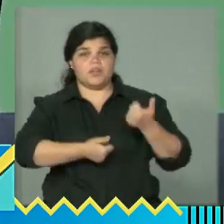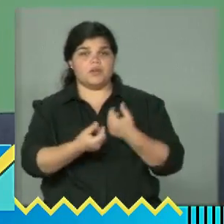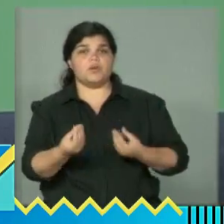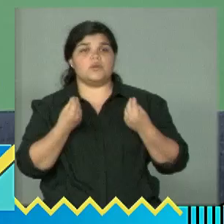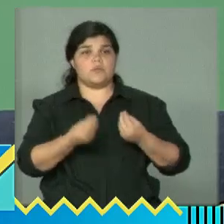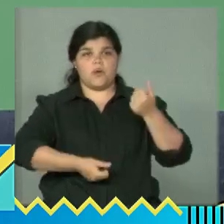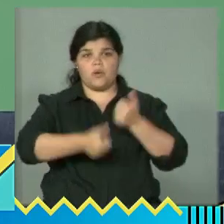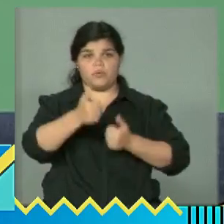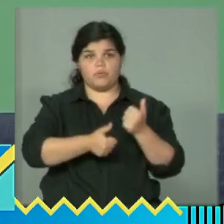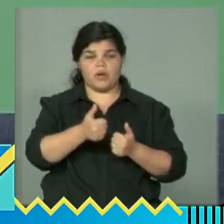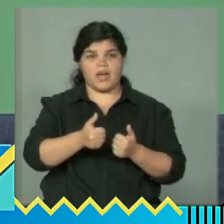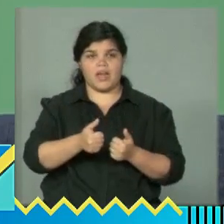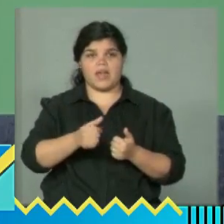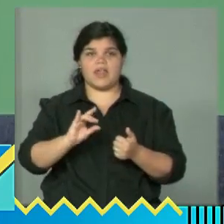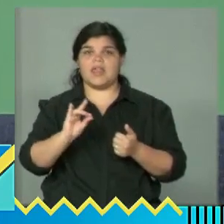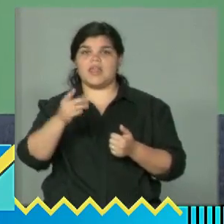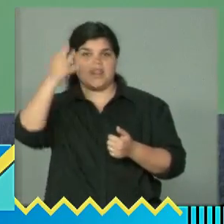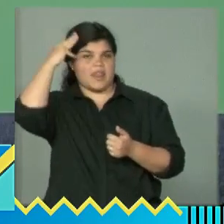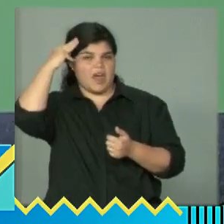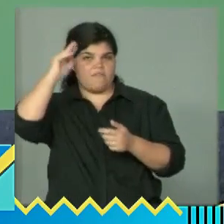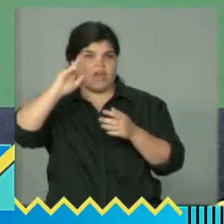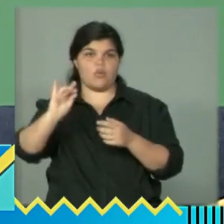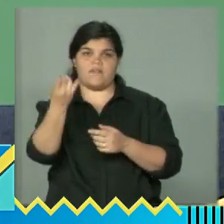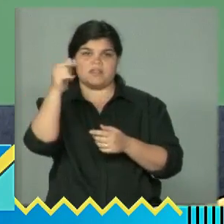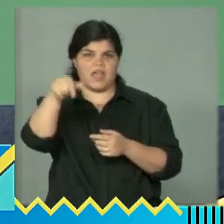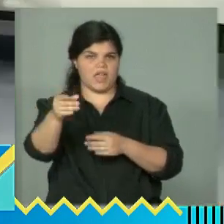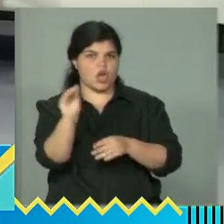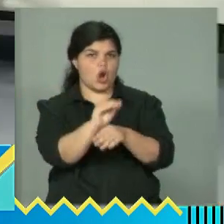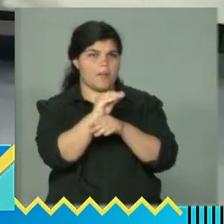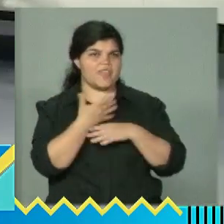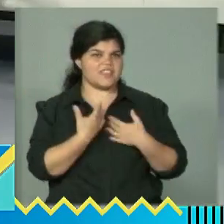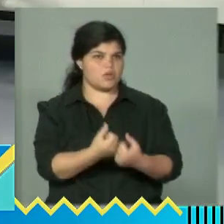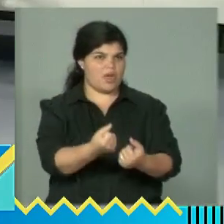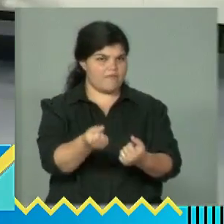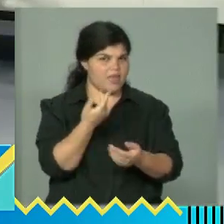la nave universitaria? ¿Con quién se encontraron? ¿Les dieron merienda saludable? Bueno,